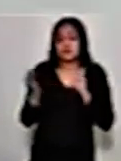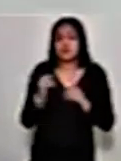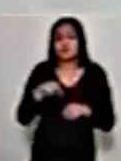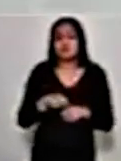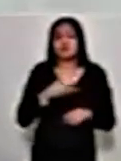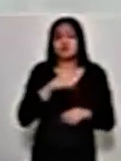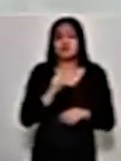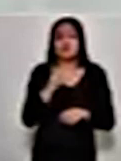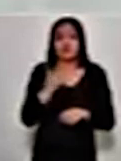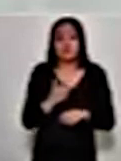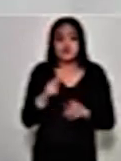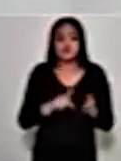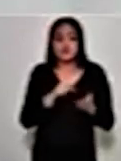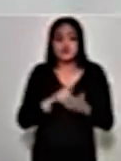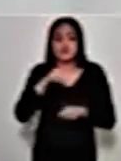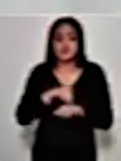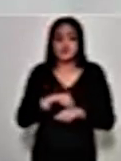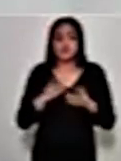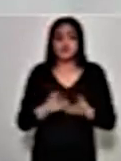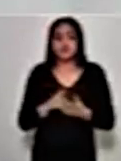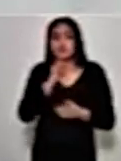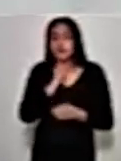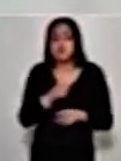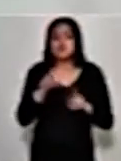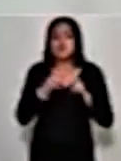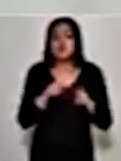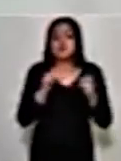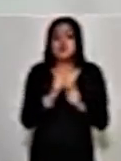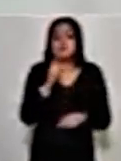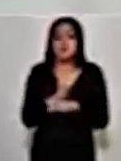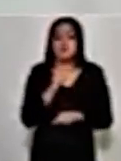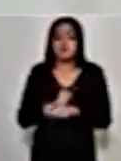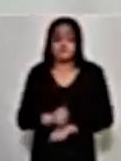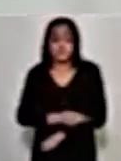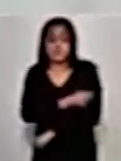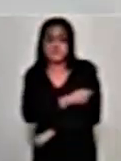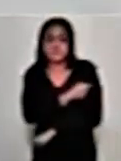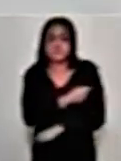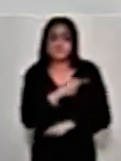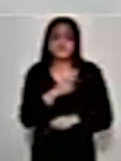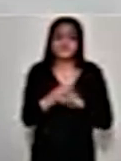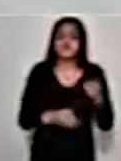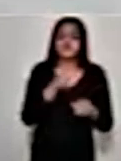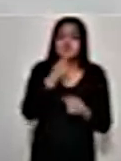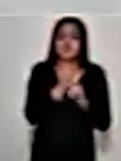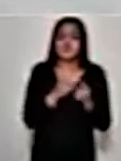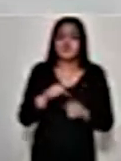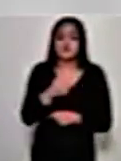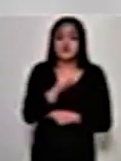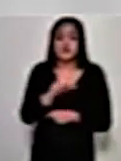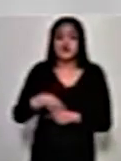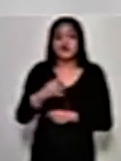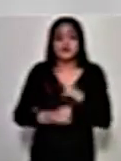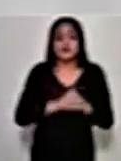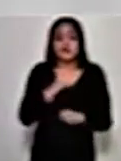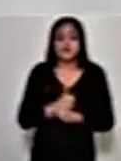con 88 módulos de aplicación. Además, iniciaremos con primeras dosis de las y los menores de 12 a 14